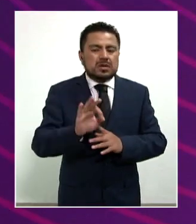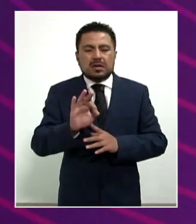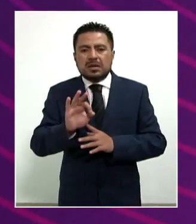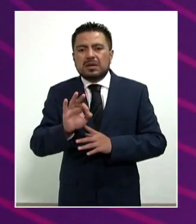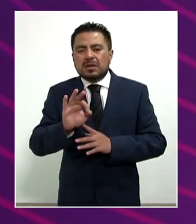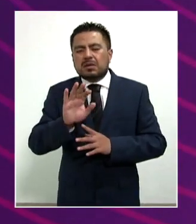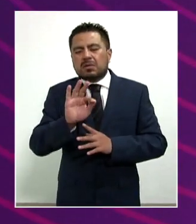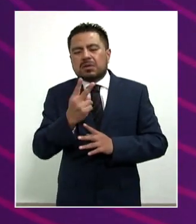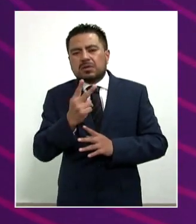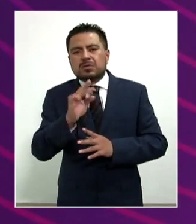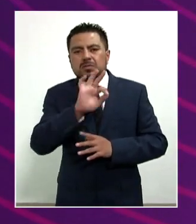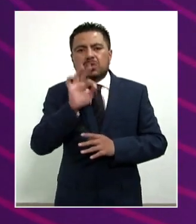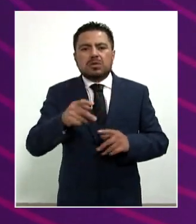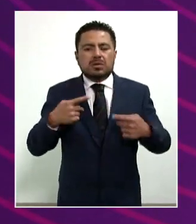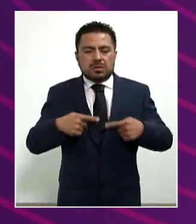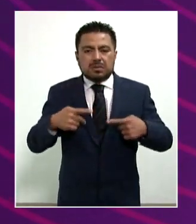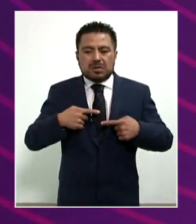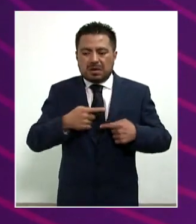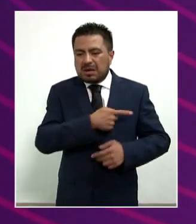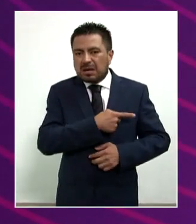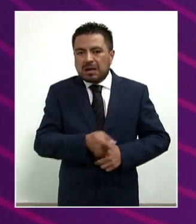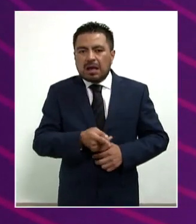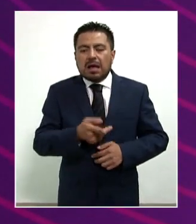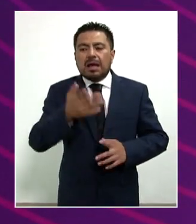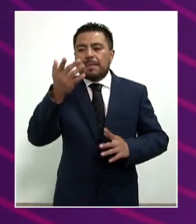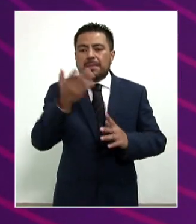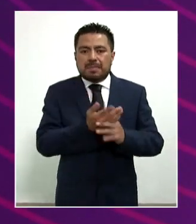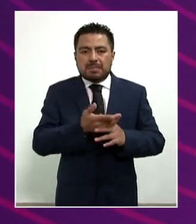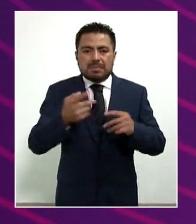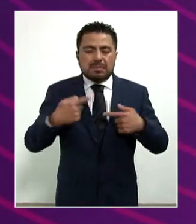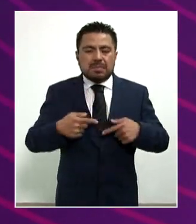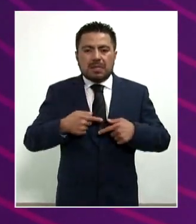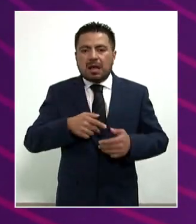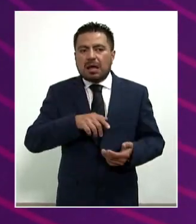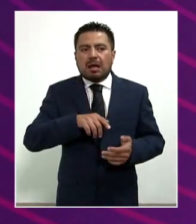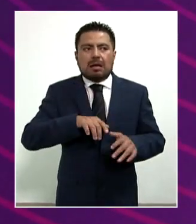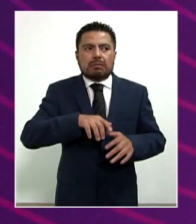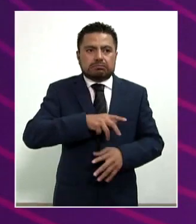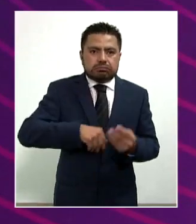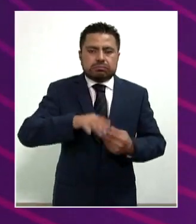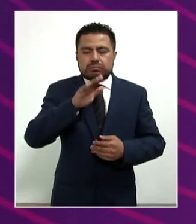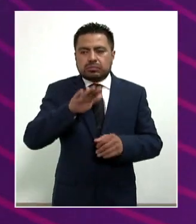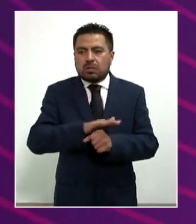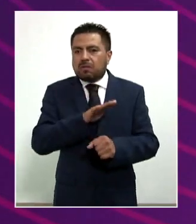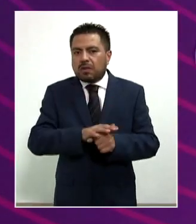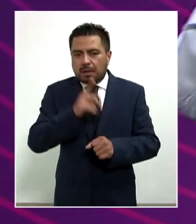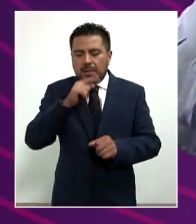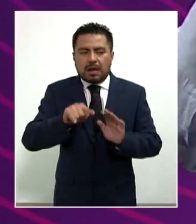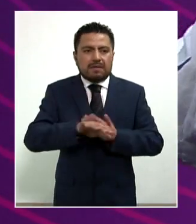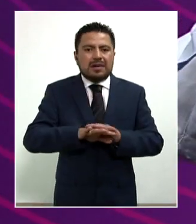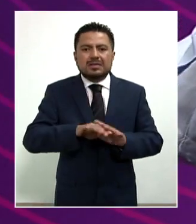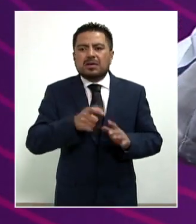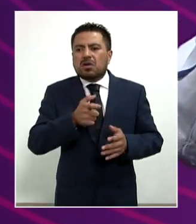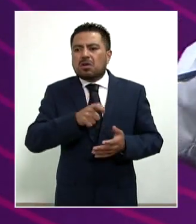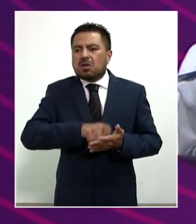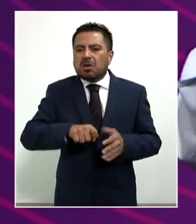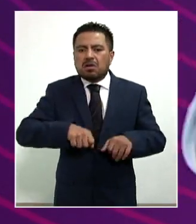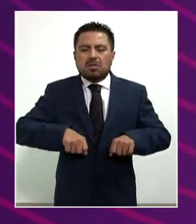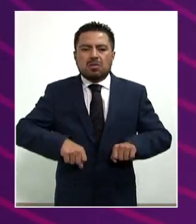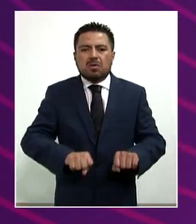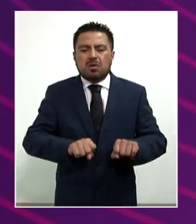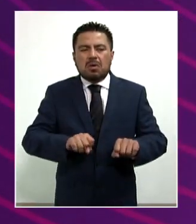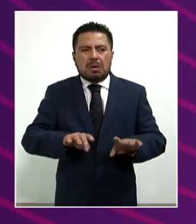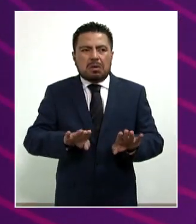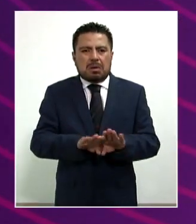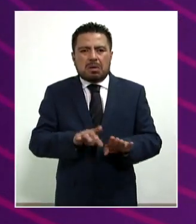ahora, 42% de la gente en pobreza y la mitad de la población sin ingreso suficiente para lo más básico, una canasta minimérrima.